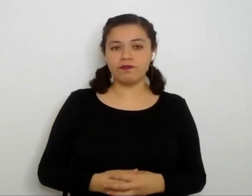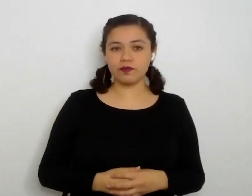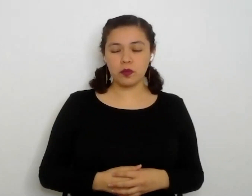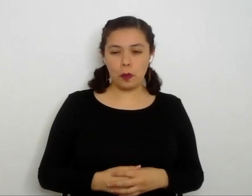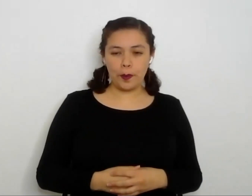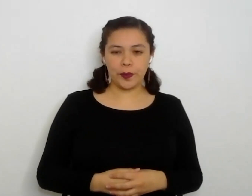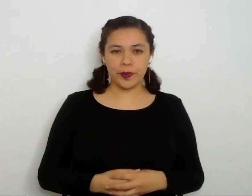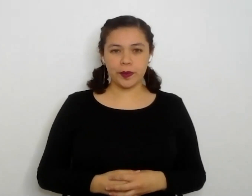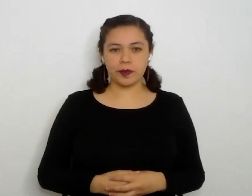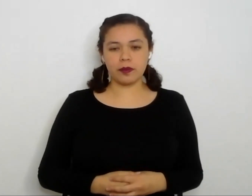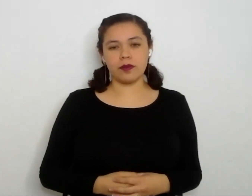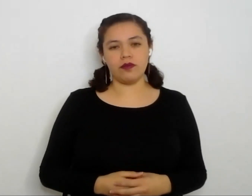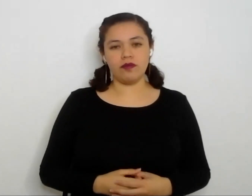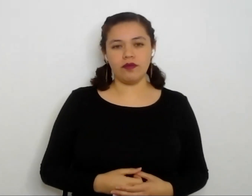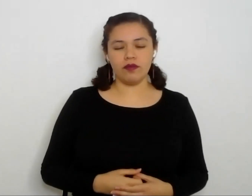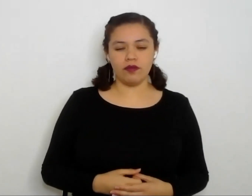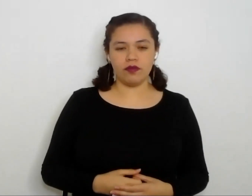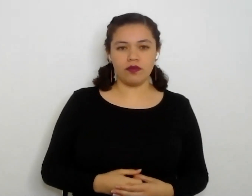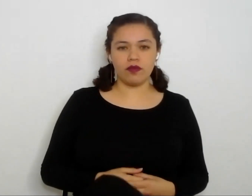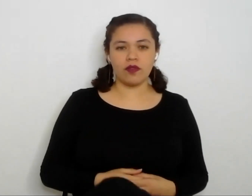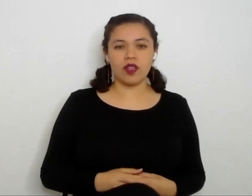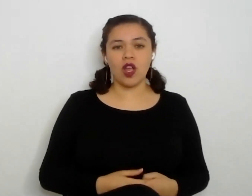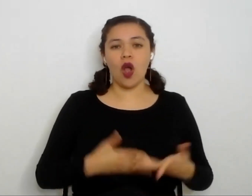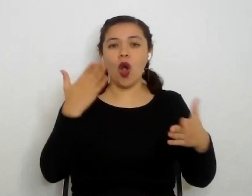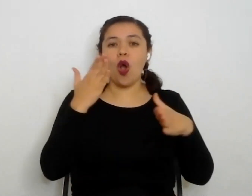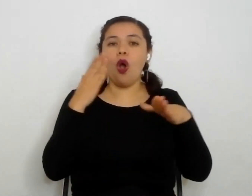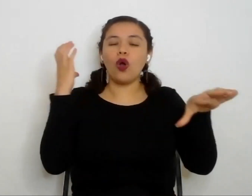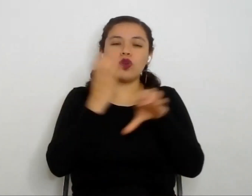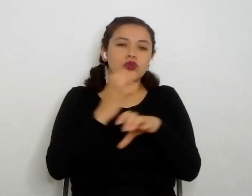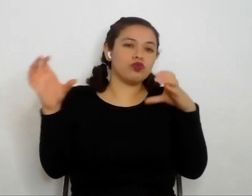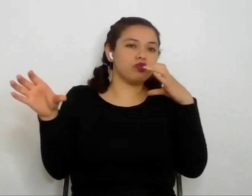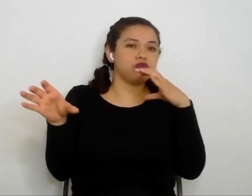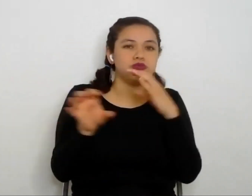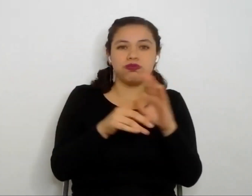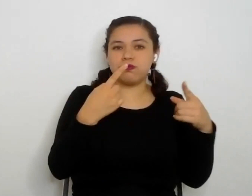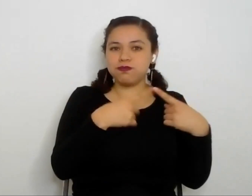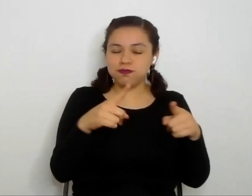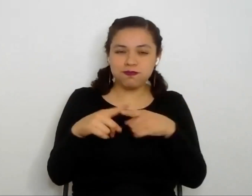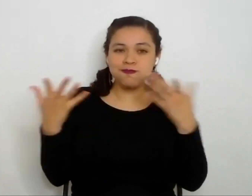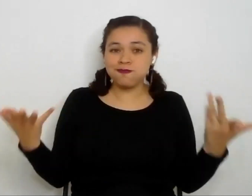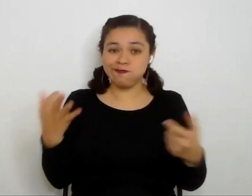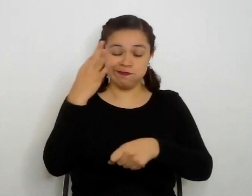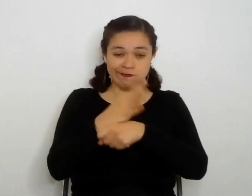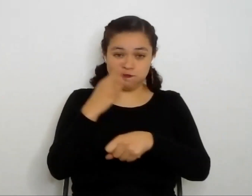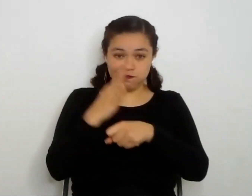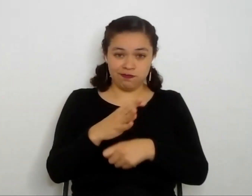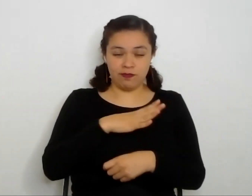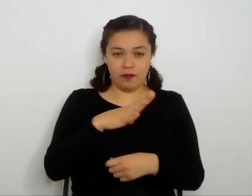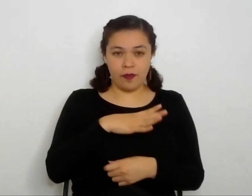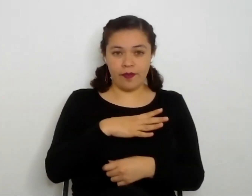Entonces son bienes muy ilíquidos. En las condiciones actuales,